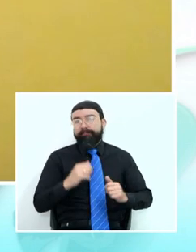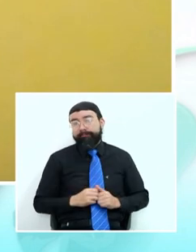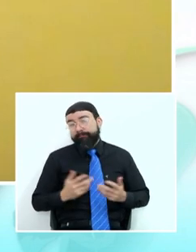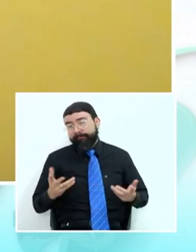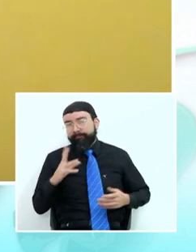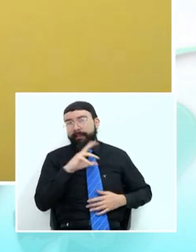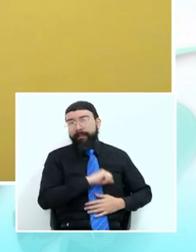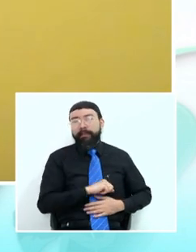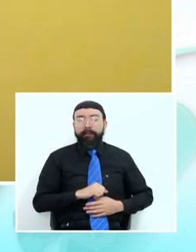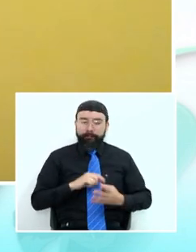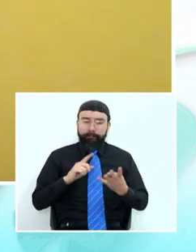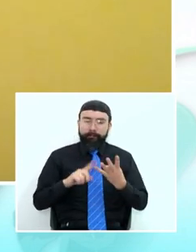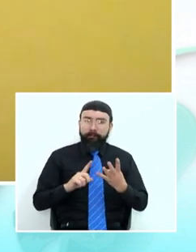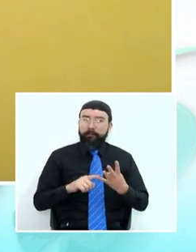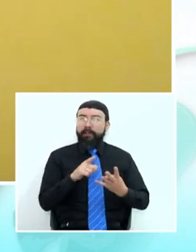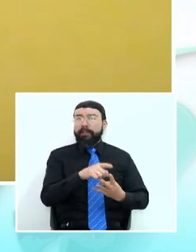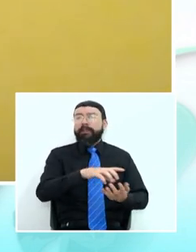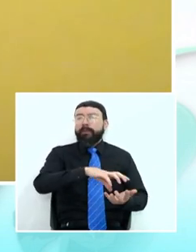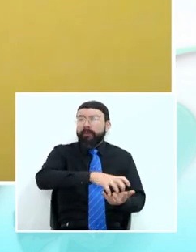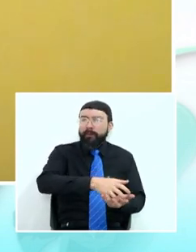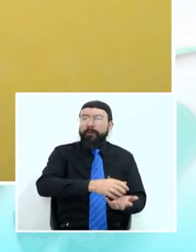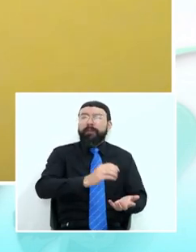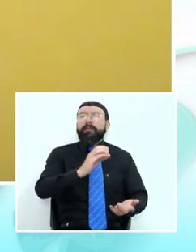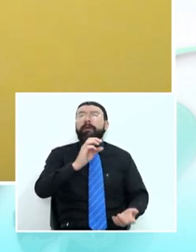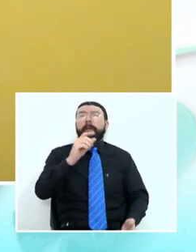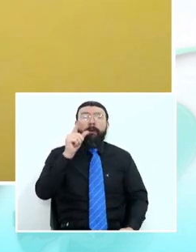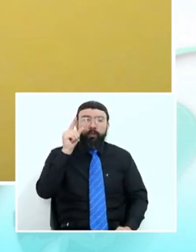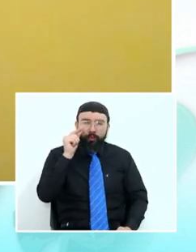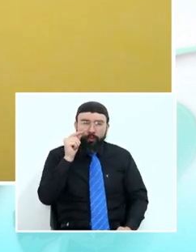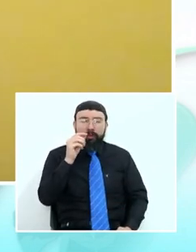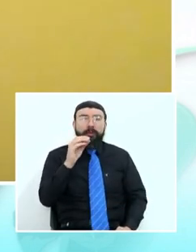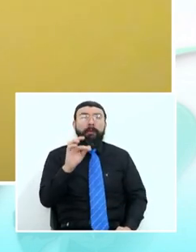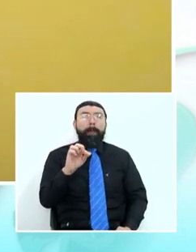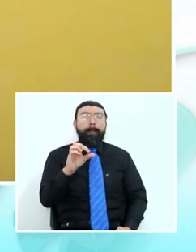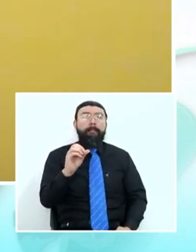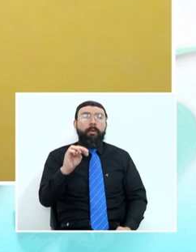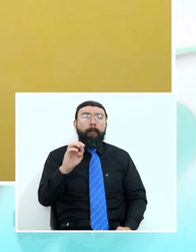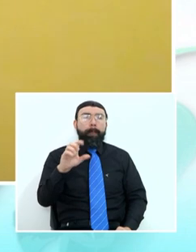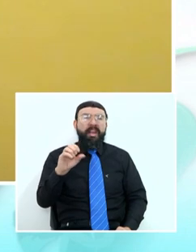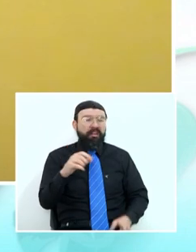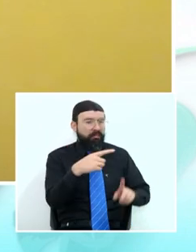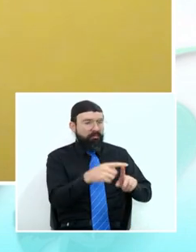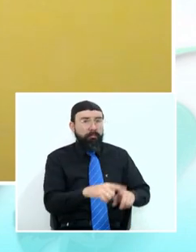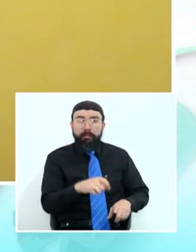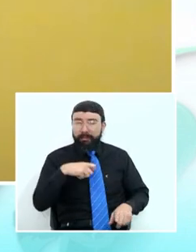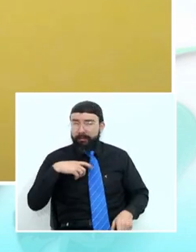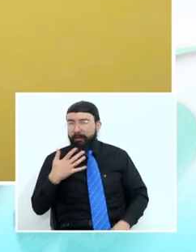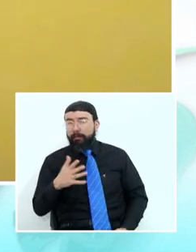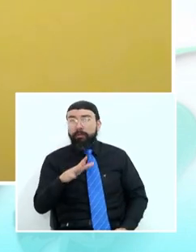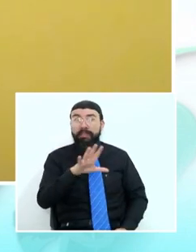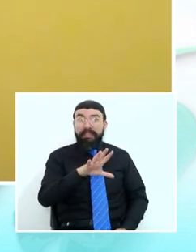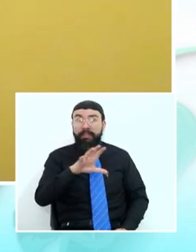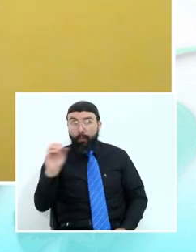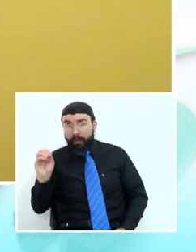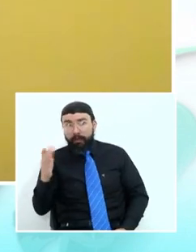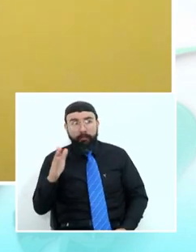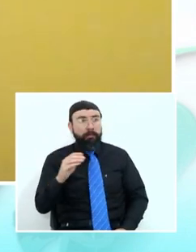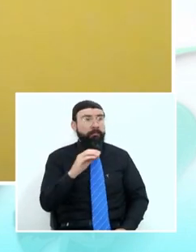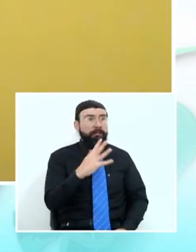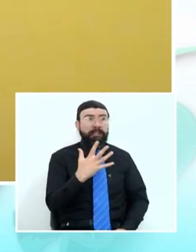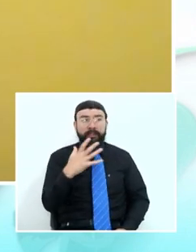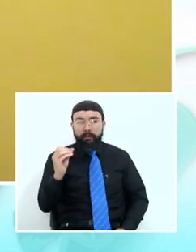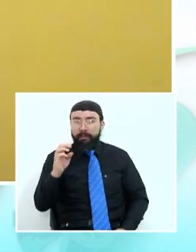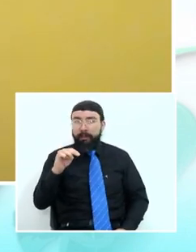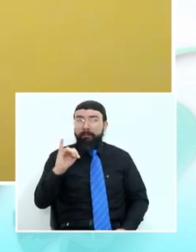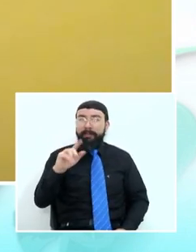cítricos, la naranja, el pomelo, la mandarina, que están entre 50 y 60 miligramos. Hay que